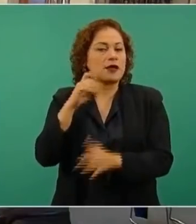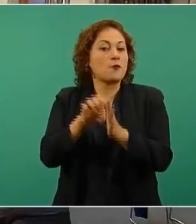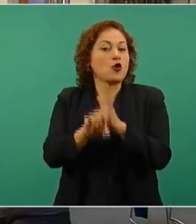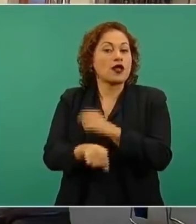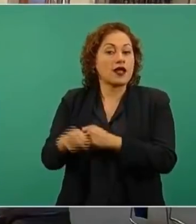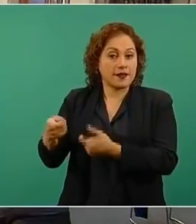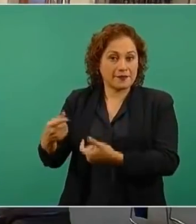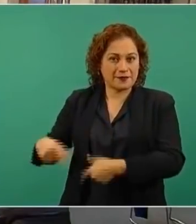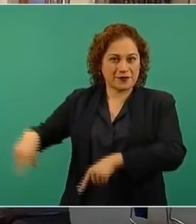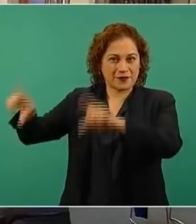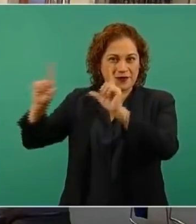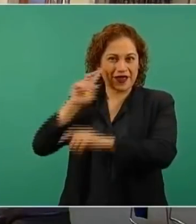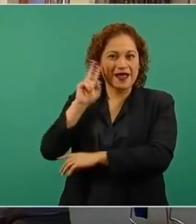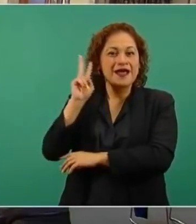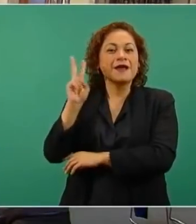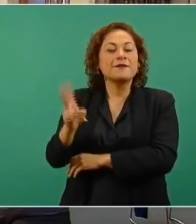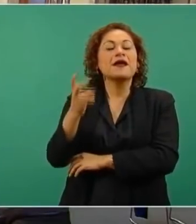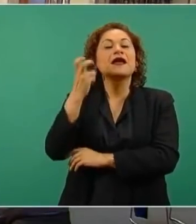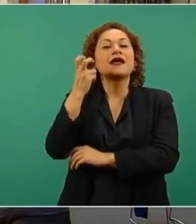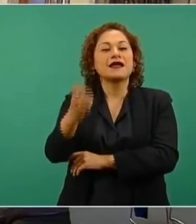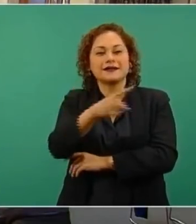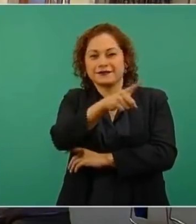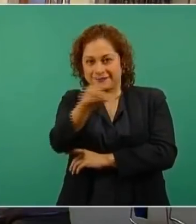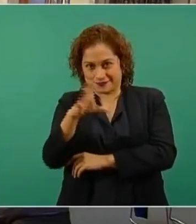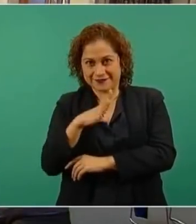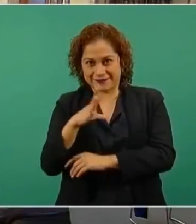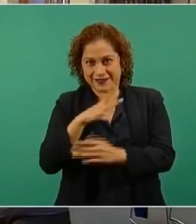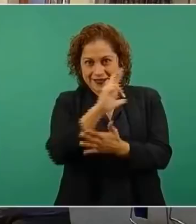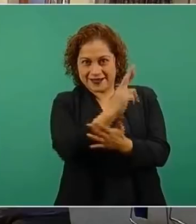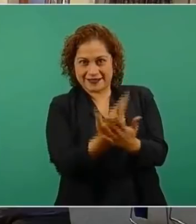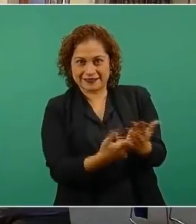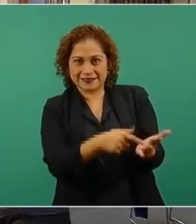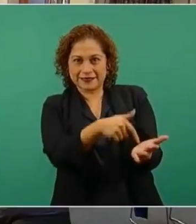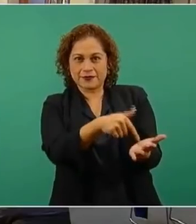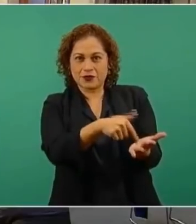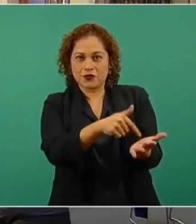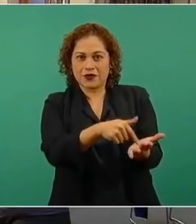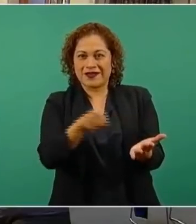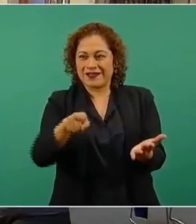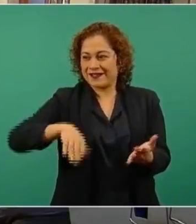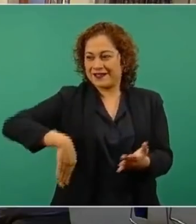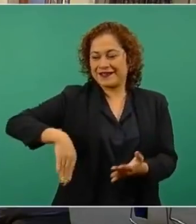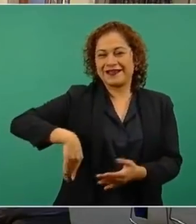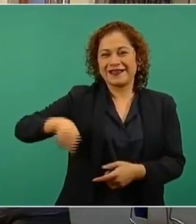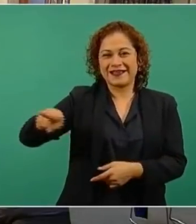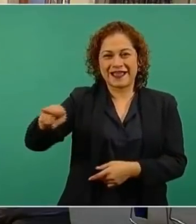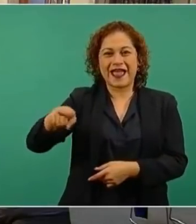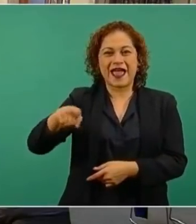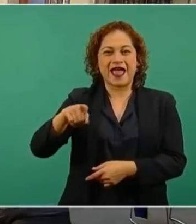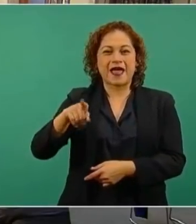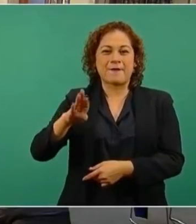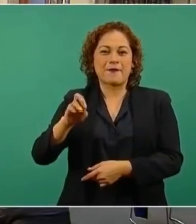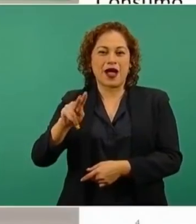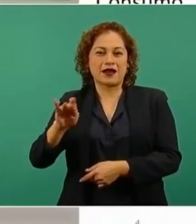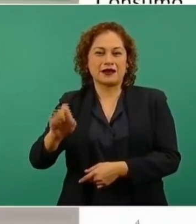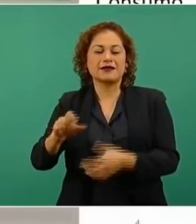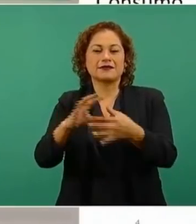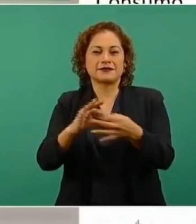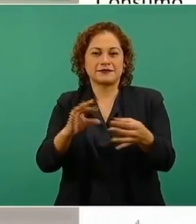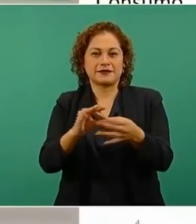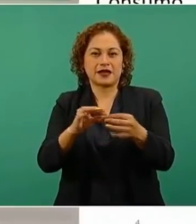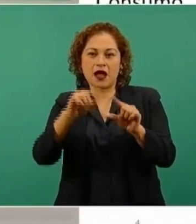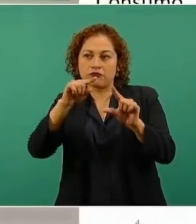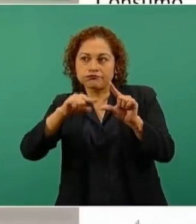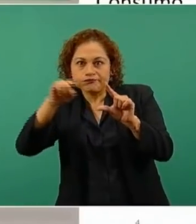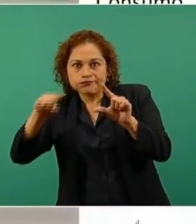que tienen todos, que nosotros todos recibimos, es el que decía el licenciado Bartlett del suministrador básico. Este es un